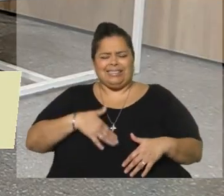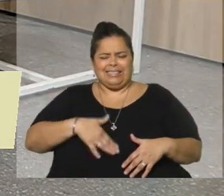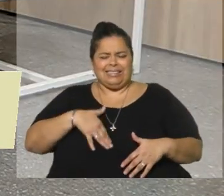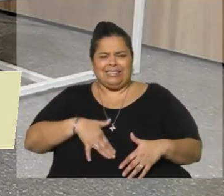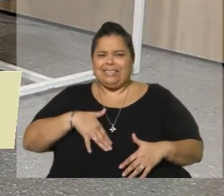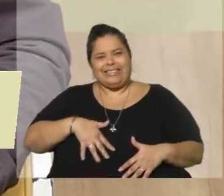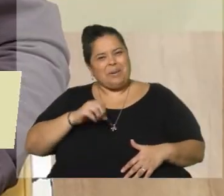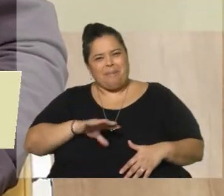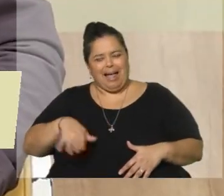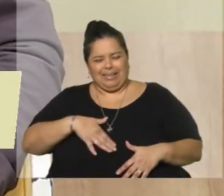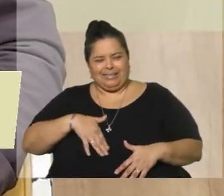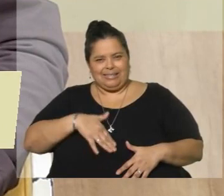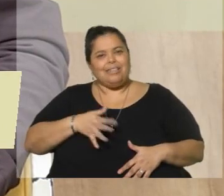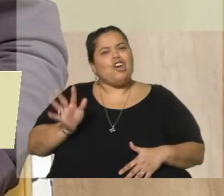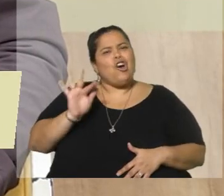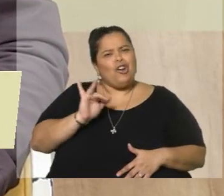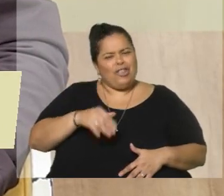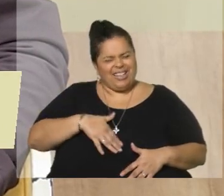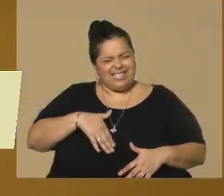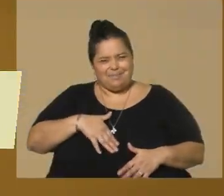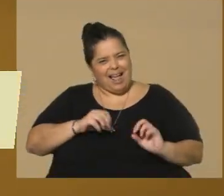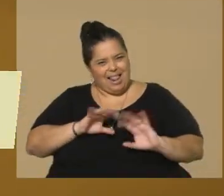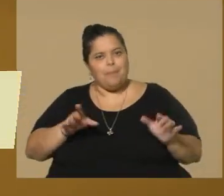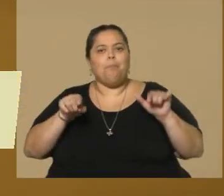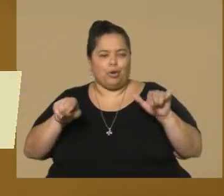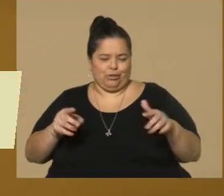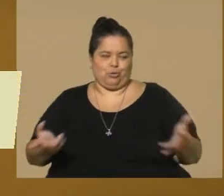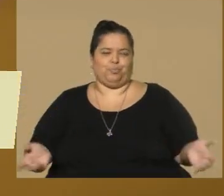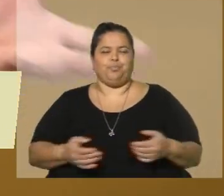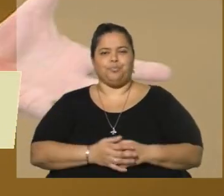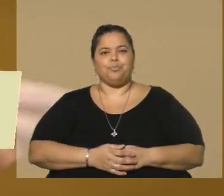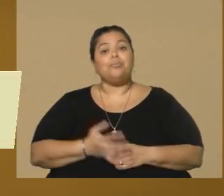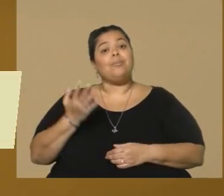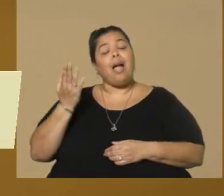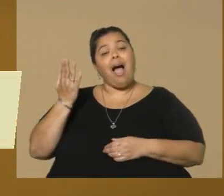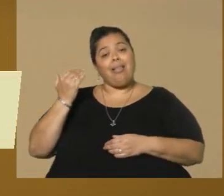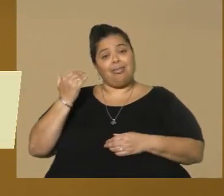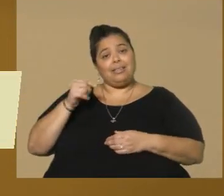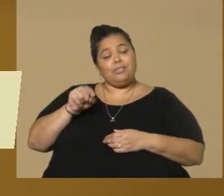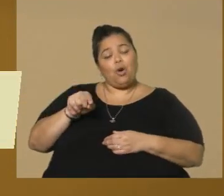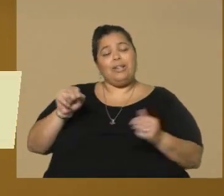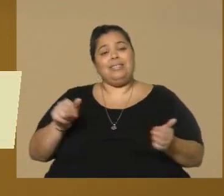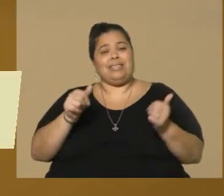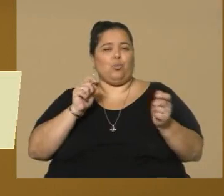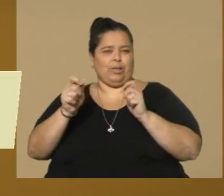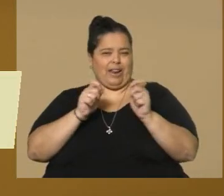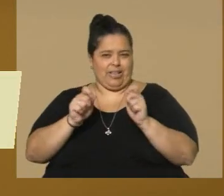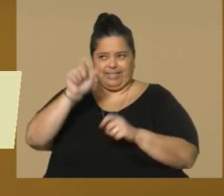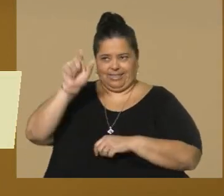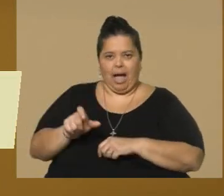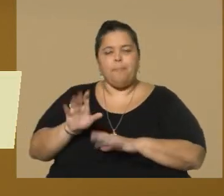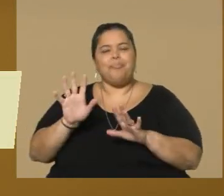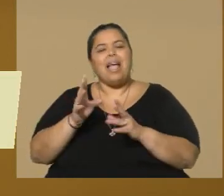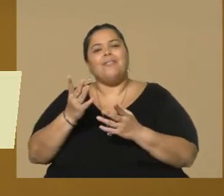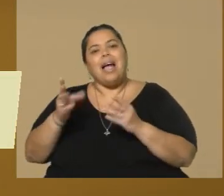es el que capaz que esté así ese lo tomas todos los días hace un tiempo había hecho una nota con un tostador de café donde él había incorporado una tostadora vieja